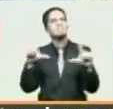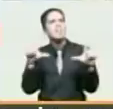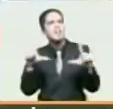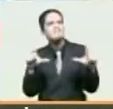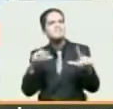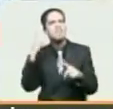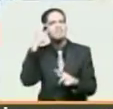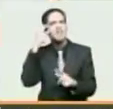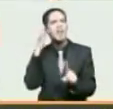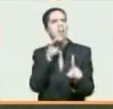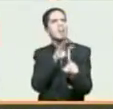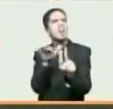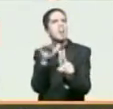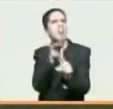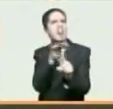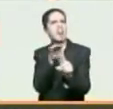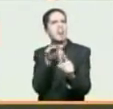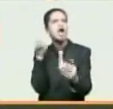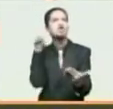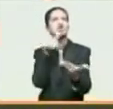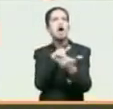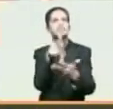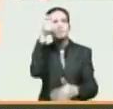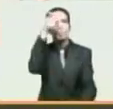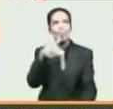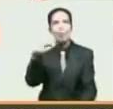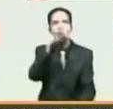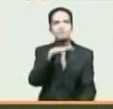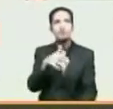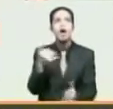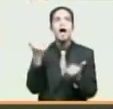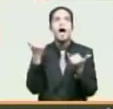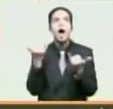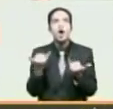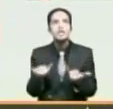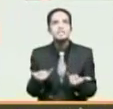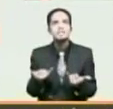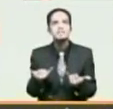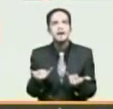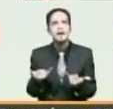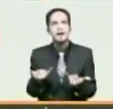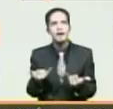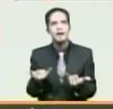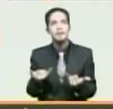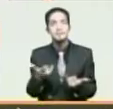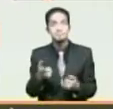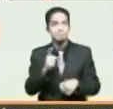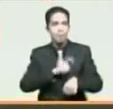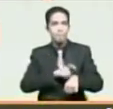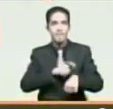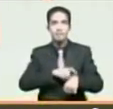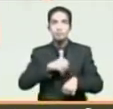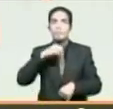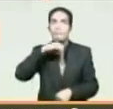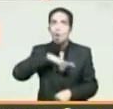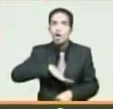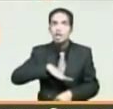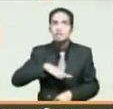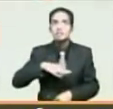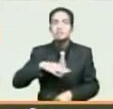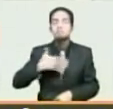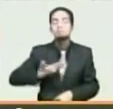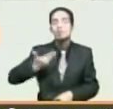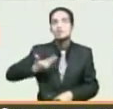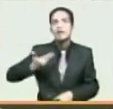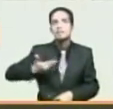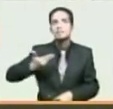guerra psicológica contra el pueblo. Nos encontramos en un momento histórico de decisiones